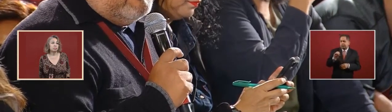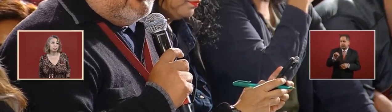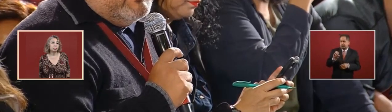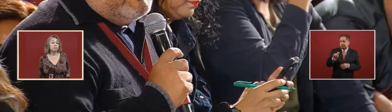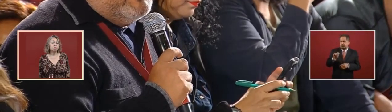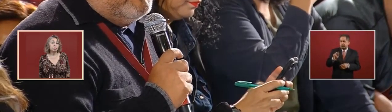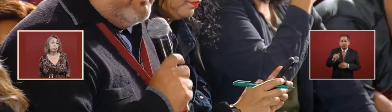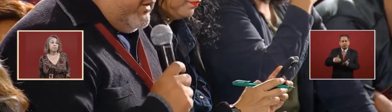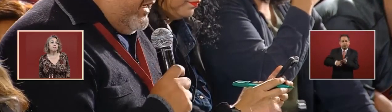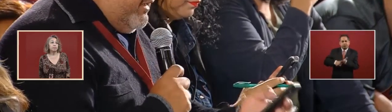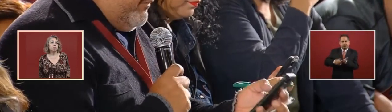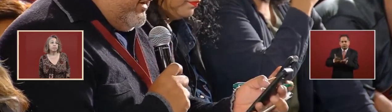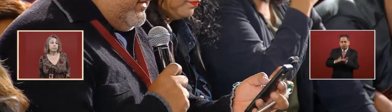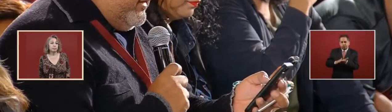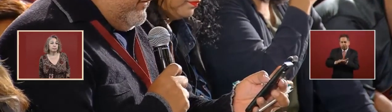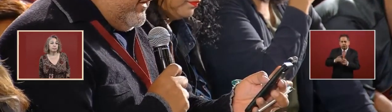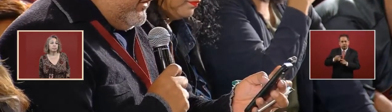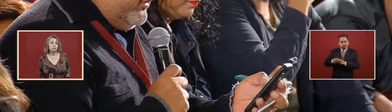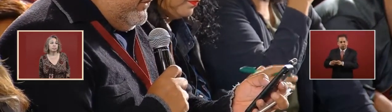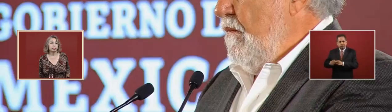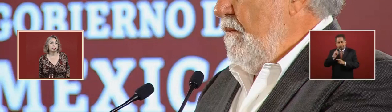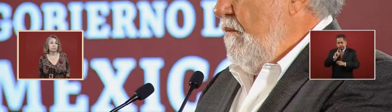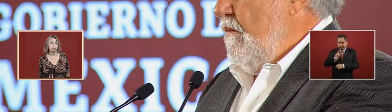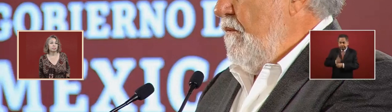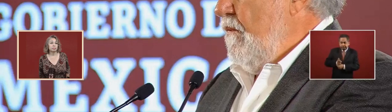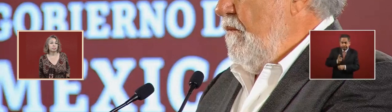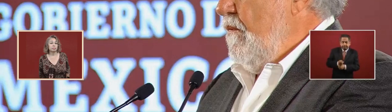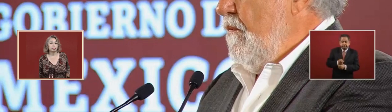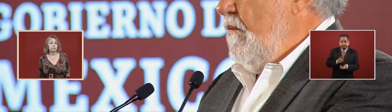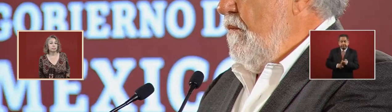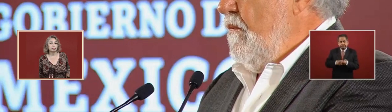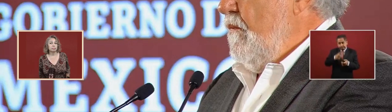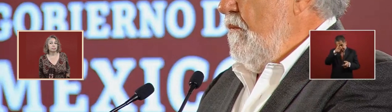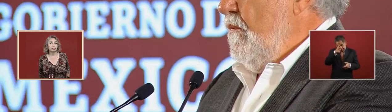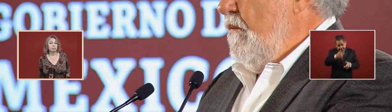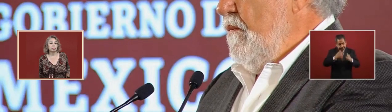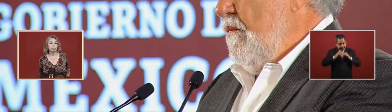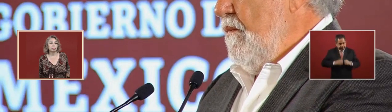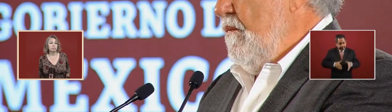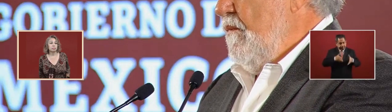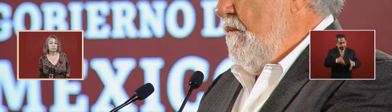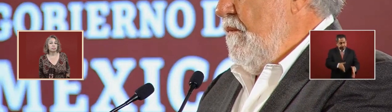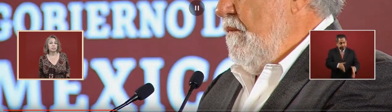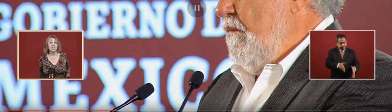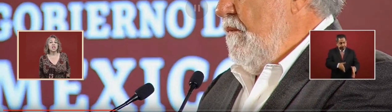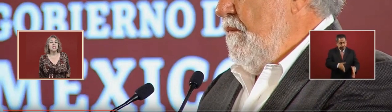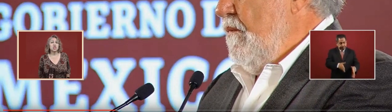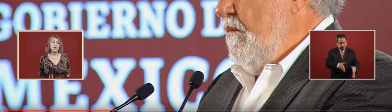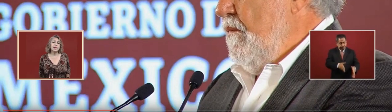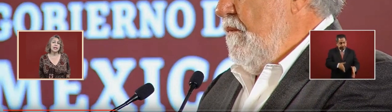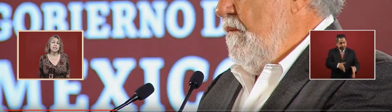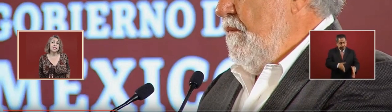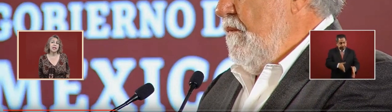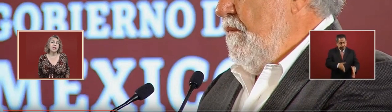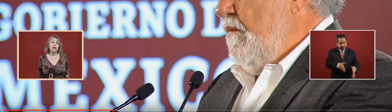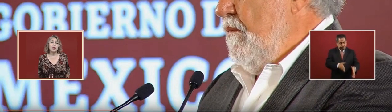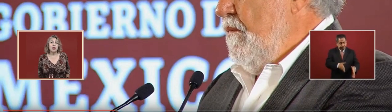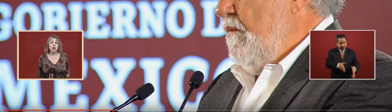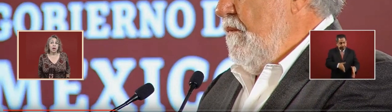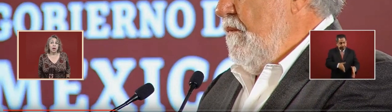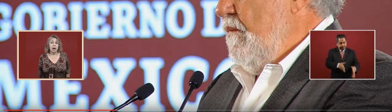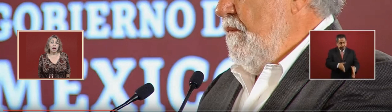que están en su poder para la identificación de cadáveres y de personas desaparecidas. So he's asking,